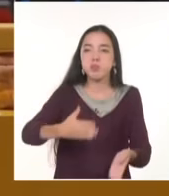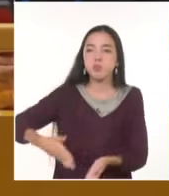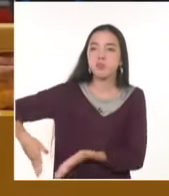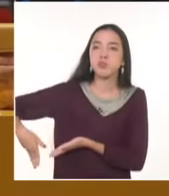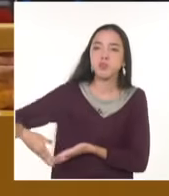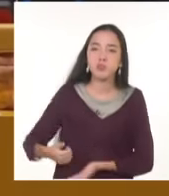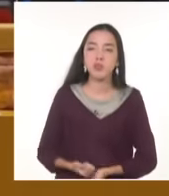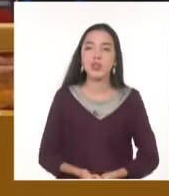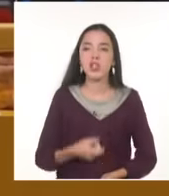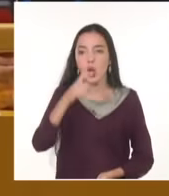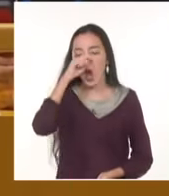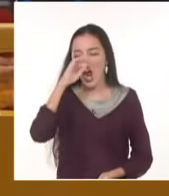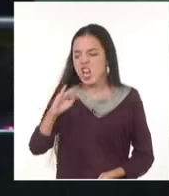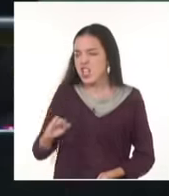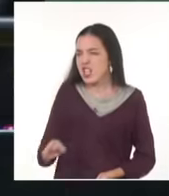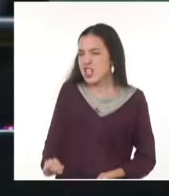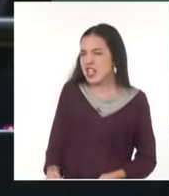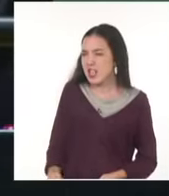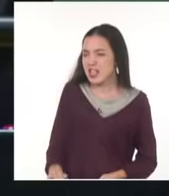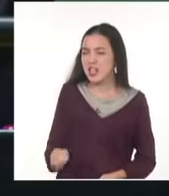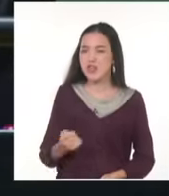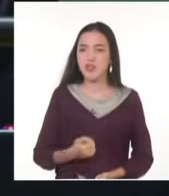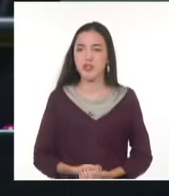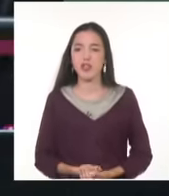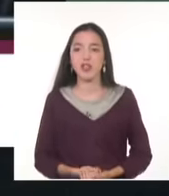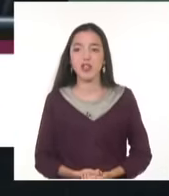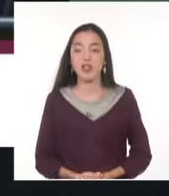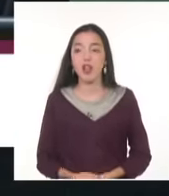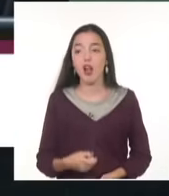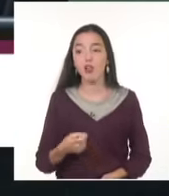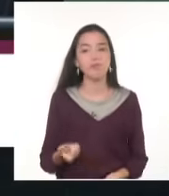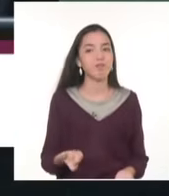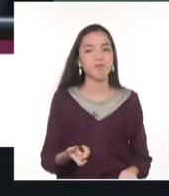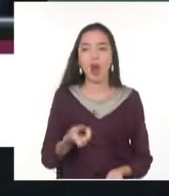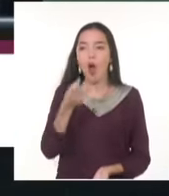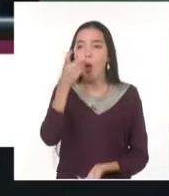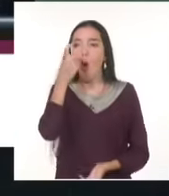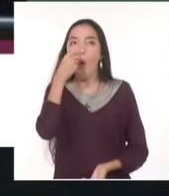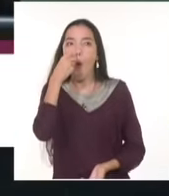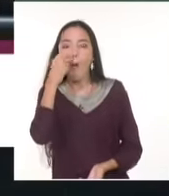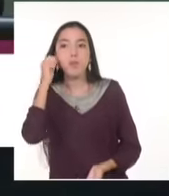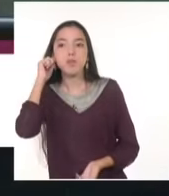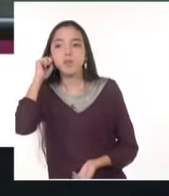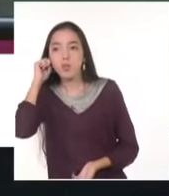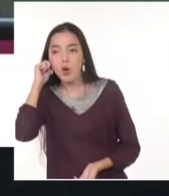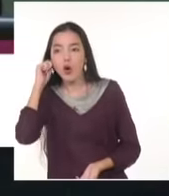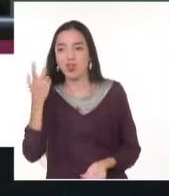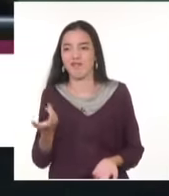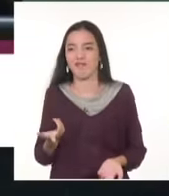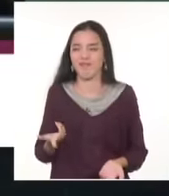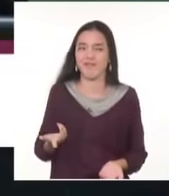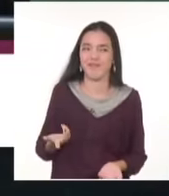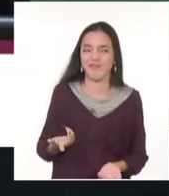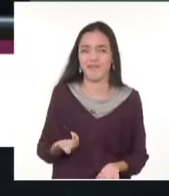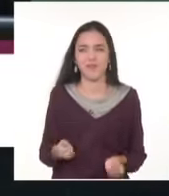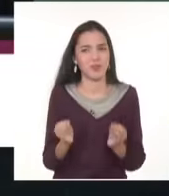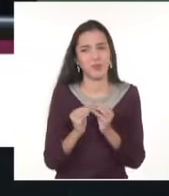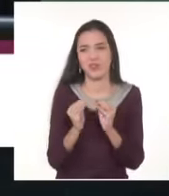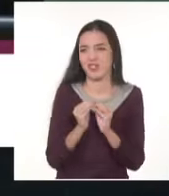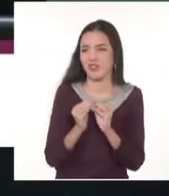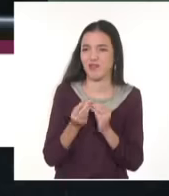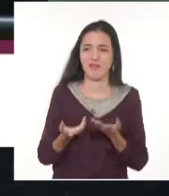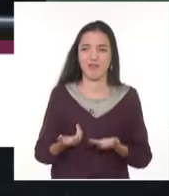más niños y niñas que hombres y mujeres. Mueren con la complicidad